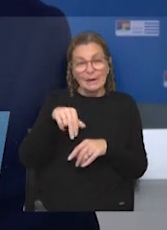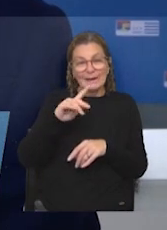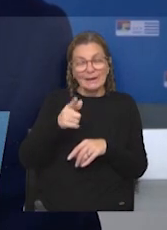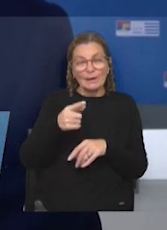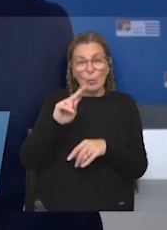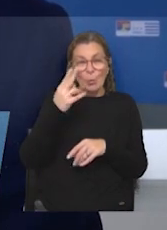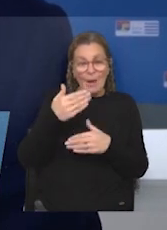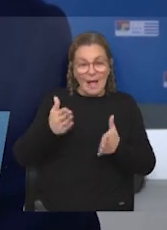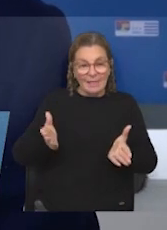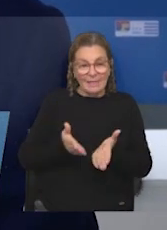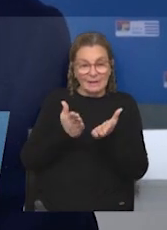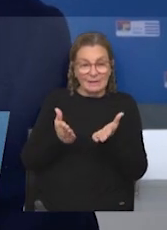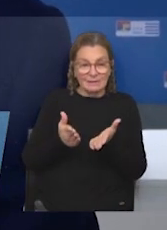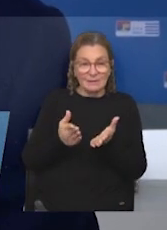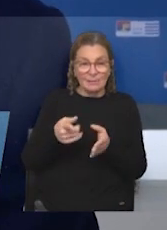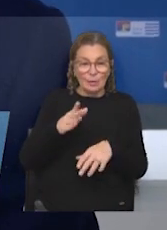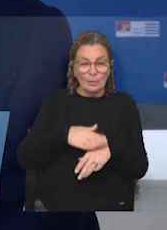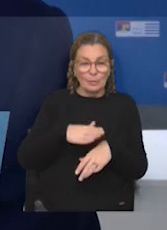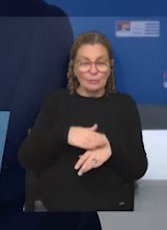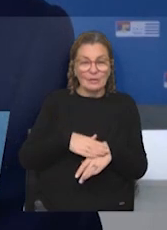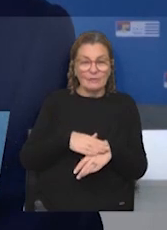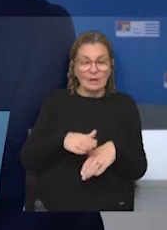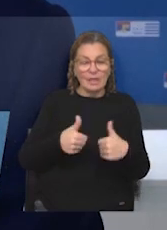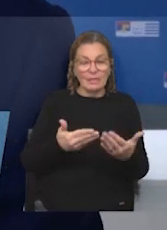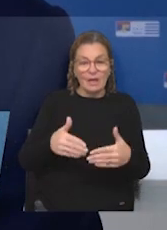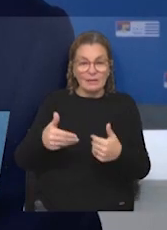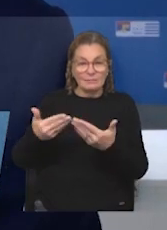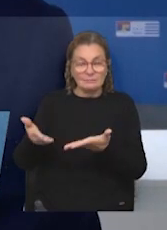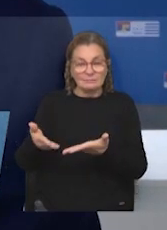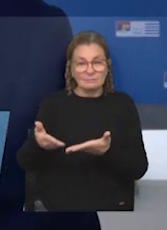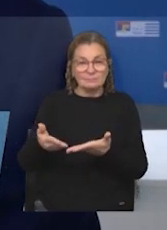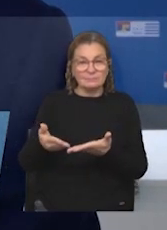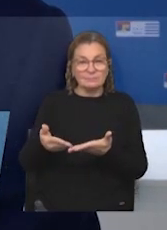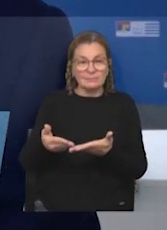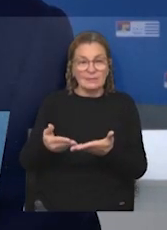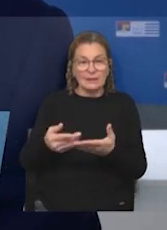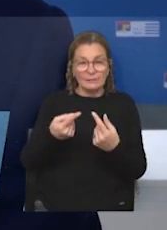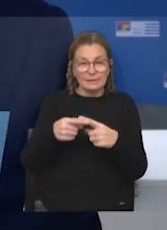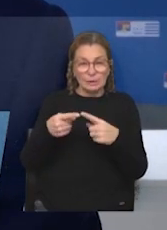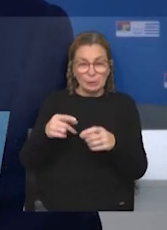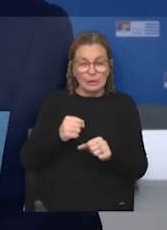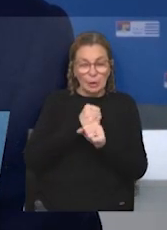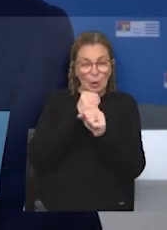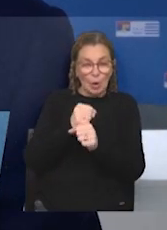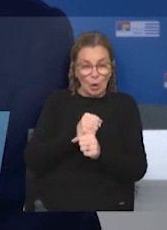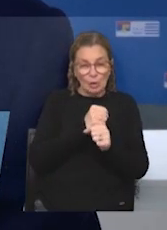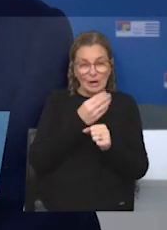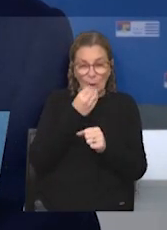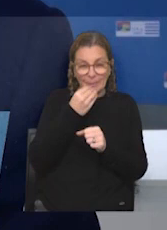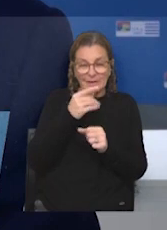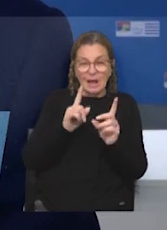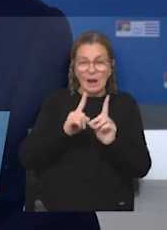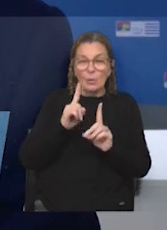adelante que este llevaba adelante el suministro justamente en este caso de productos a las hoyas y bueno algunas